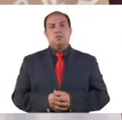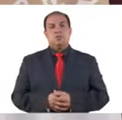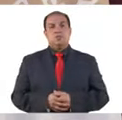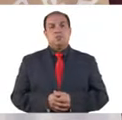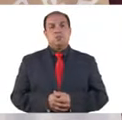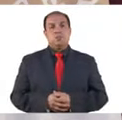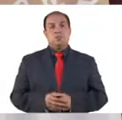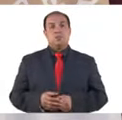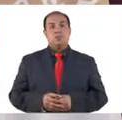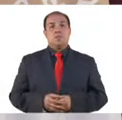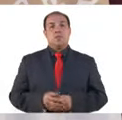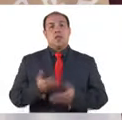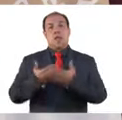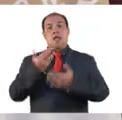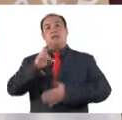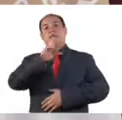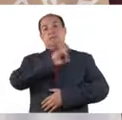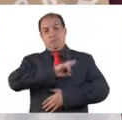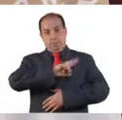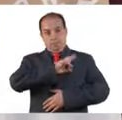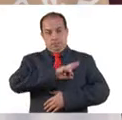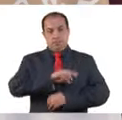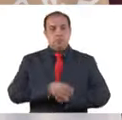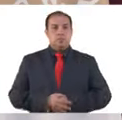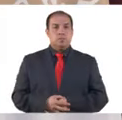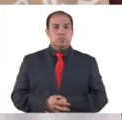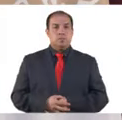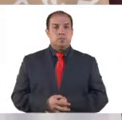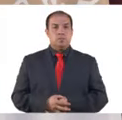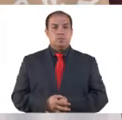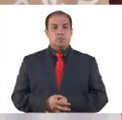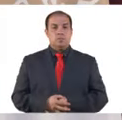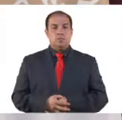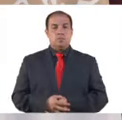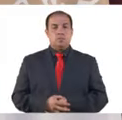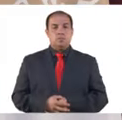entonces estaba, se había privatizado. Entonces estaban levantando